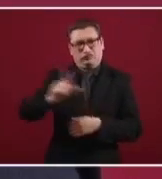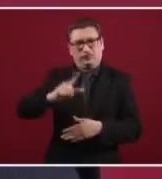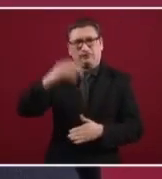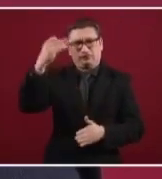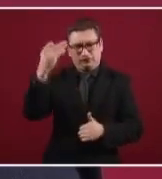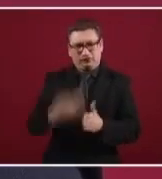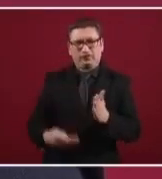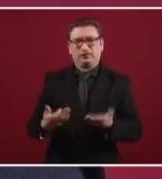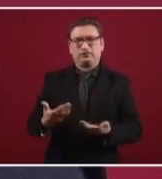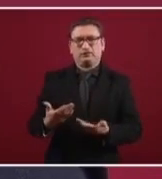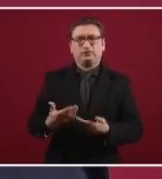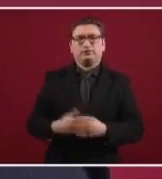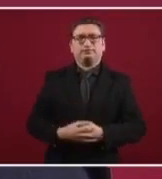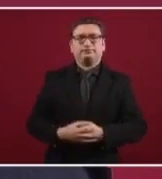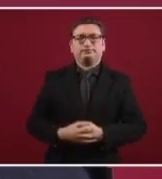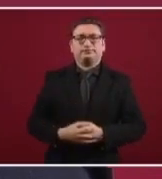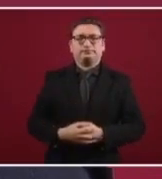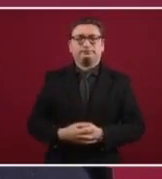profesionalismo